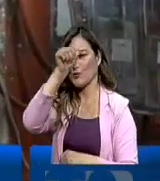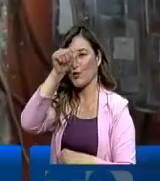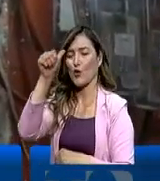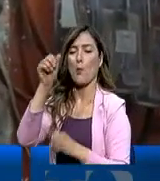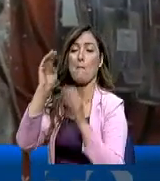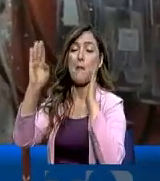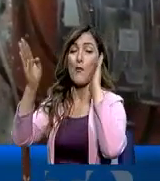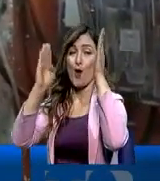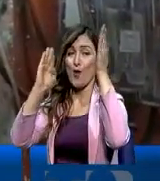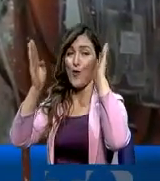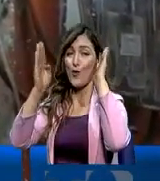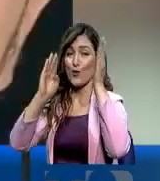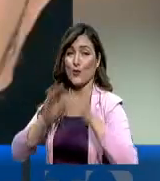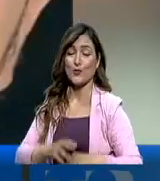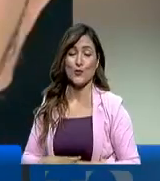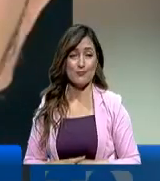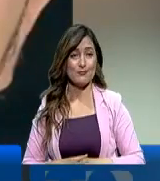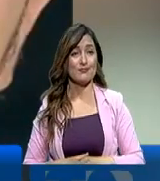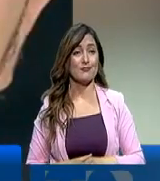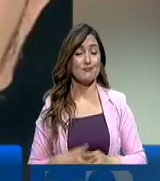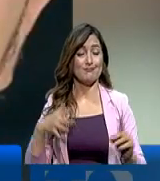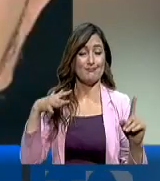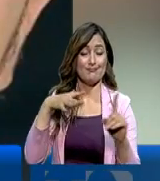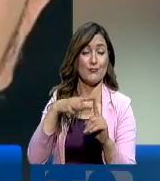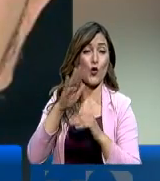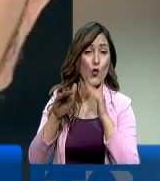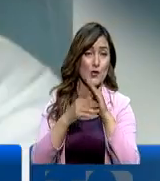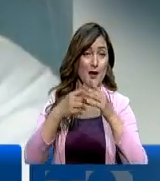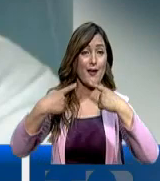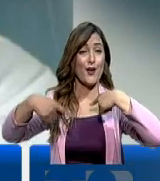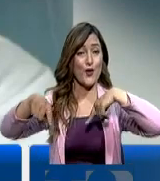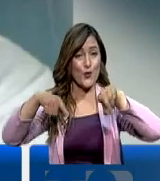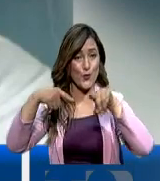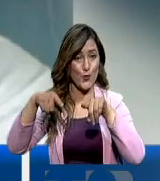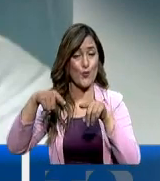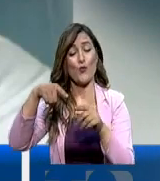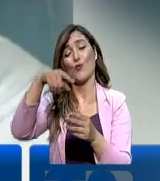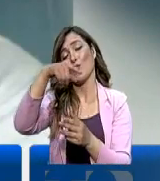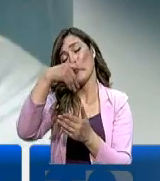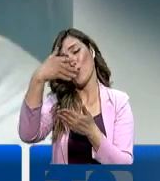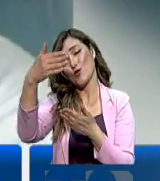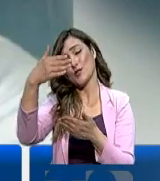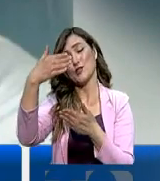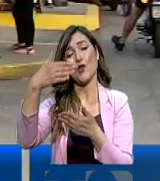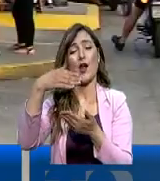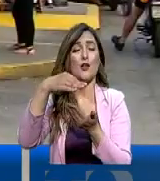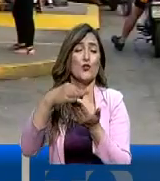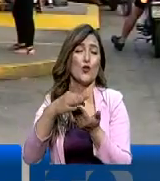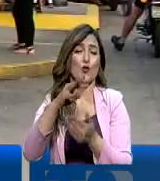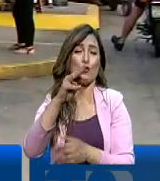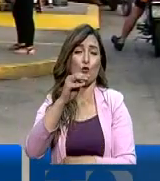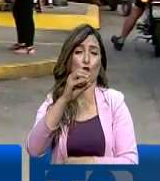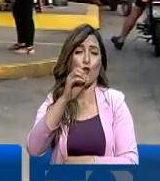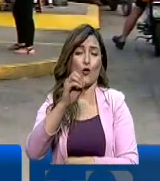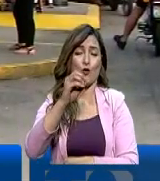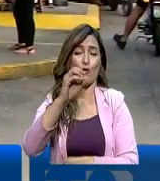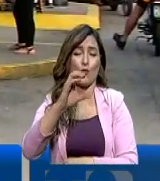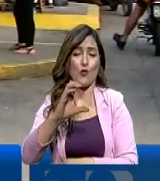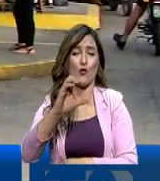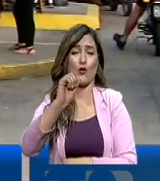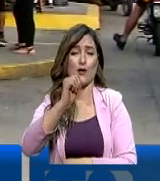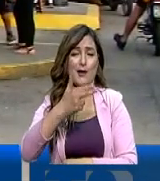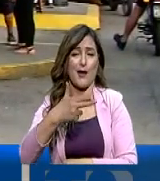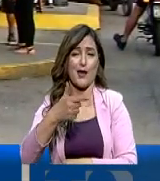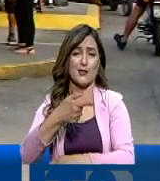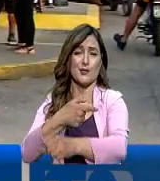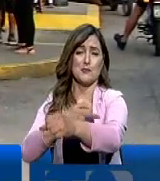en Babahoyo. Además, un atentado contra el jefe político del cantón Mocache, que actualmente se encuentra hospitalizado en